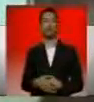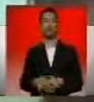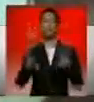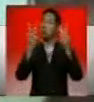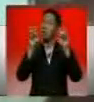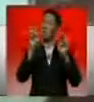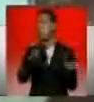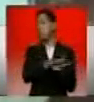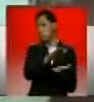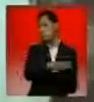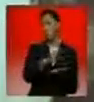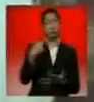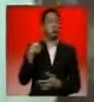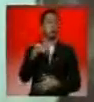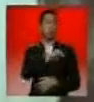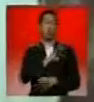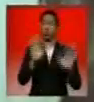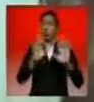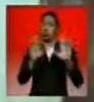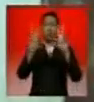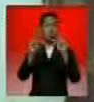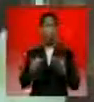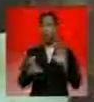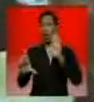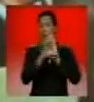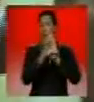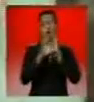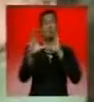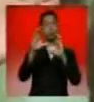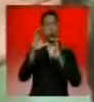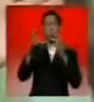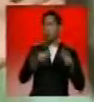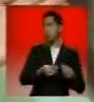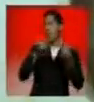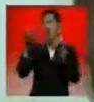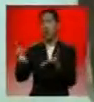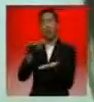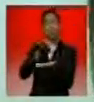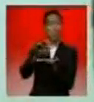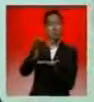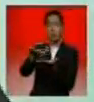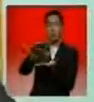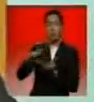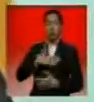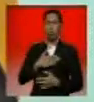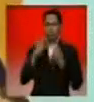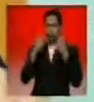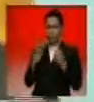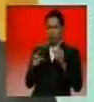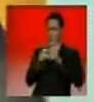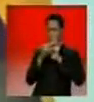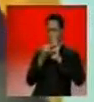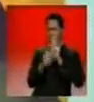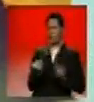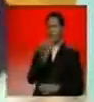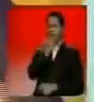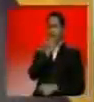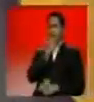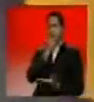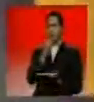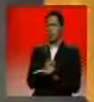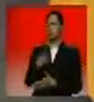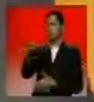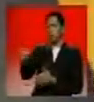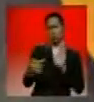no sé cómo, nosotros ordenamos que se genere la ley orgánica, la mandamos a imprimir. Recién me hacen caer en cuenta, inclusive que usted me